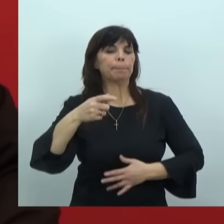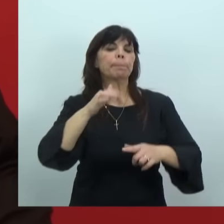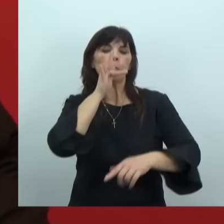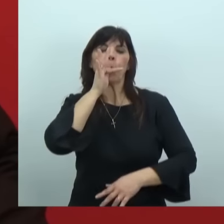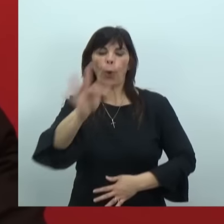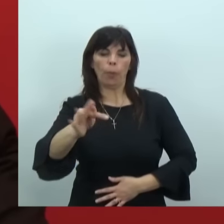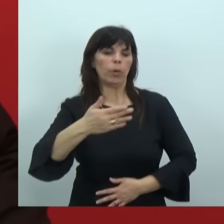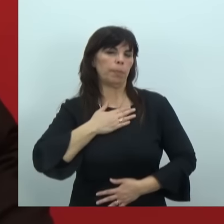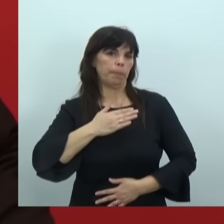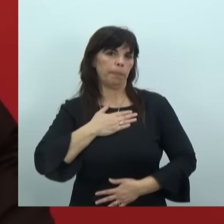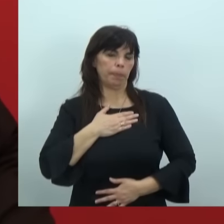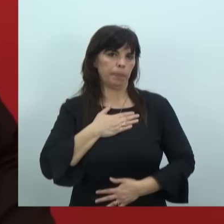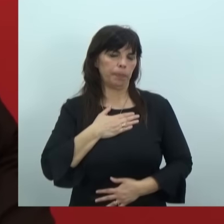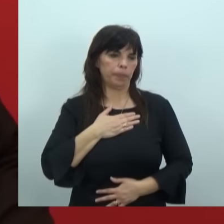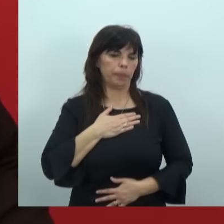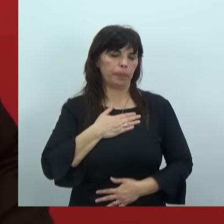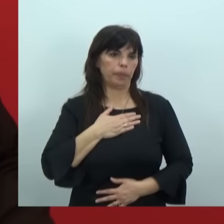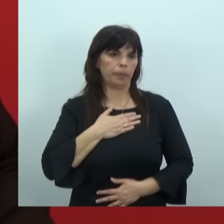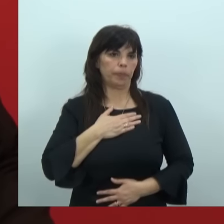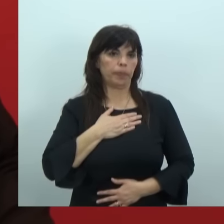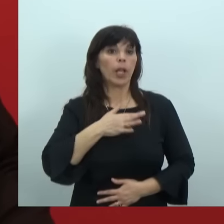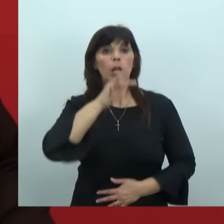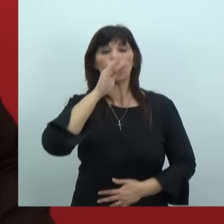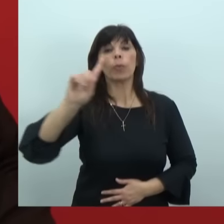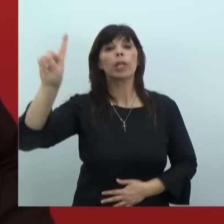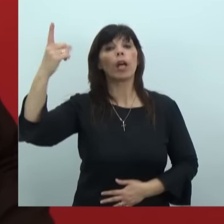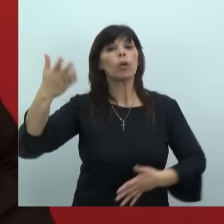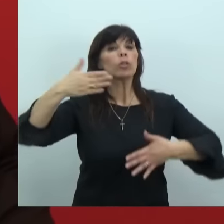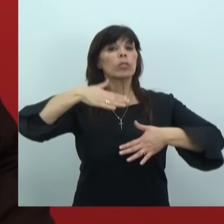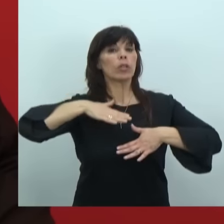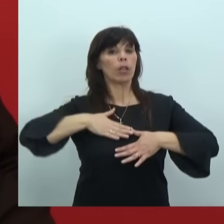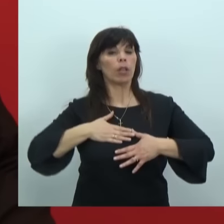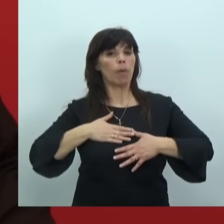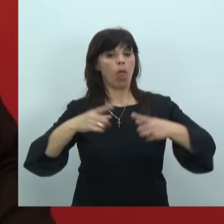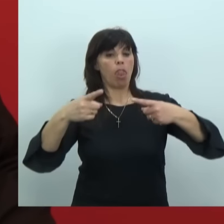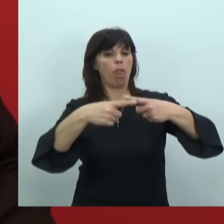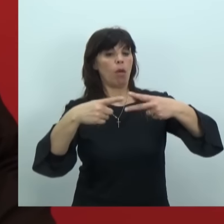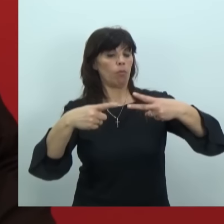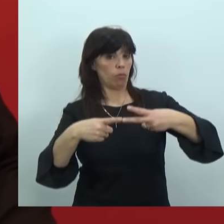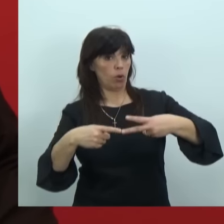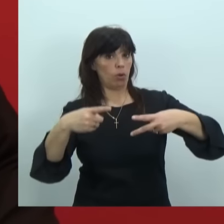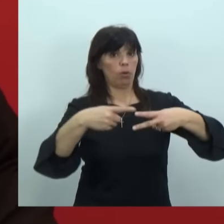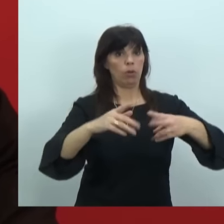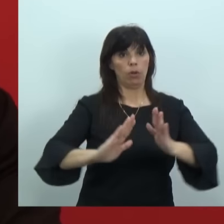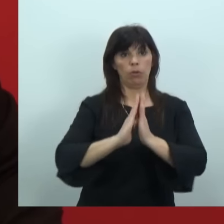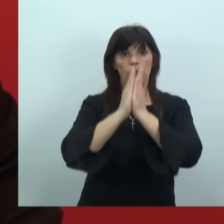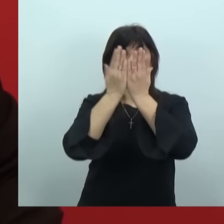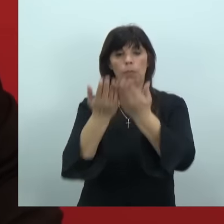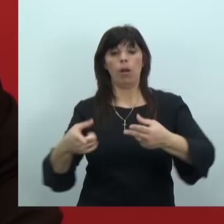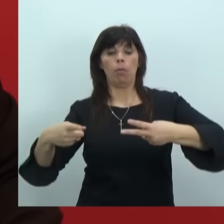La promesa de Dios se recibe por su palabra en su presencia. Y